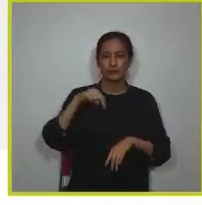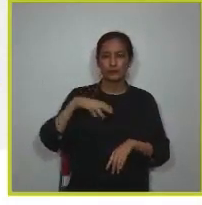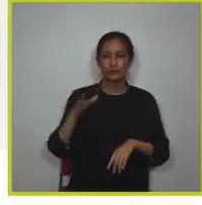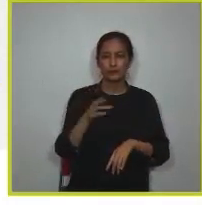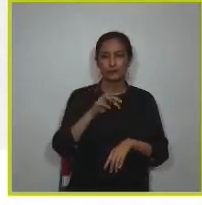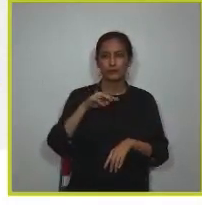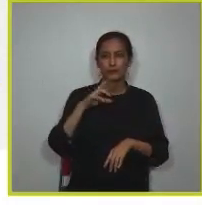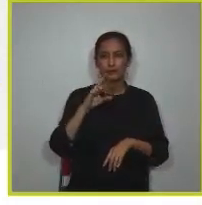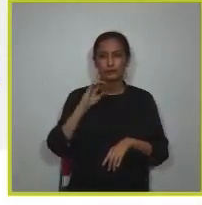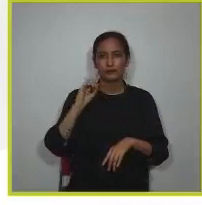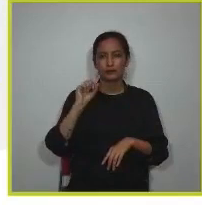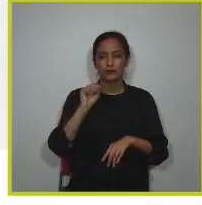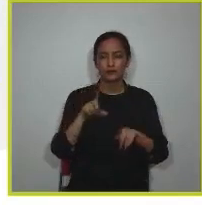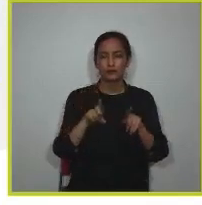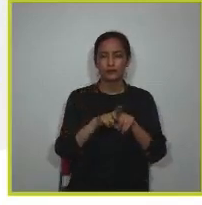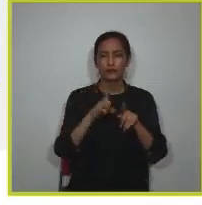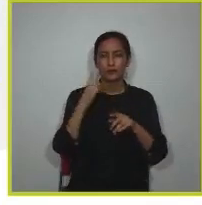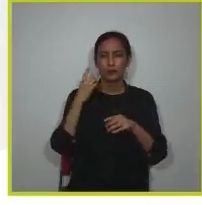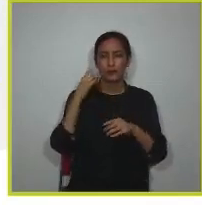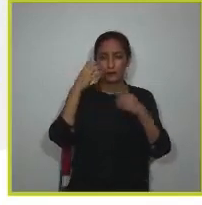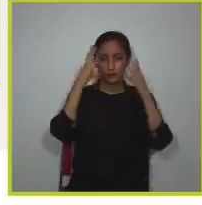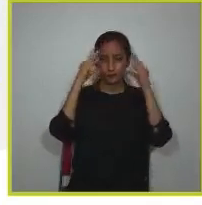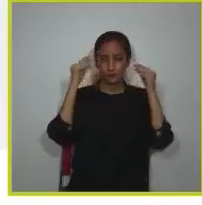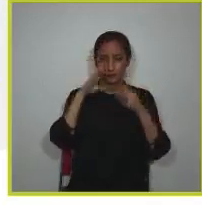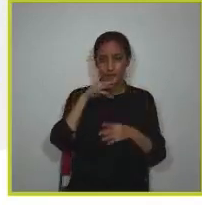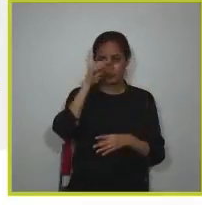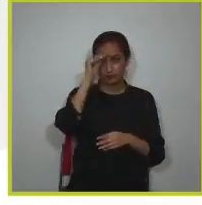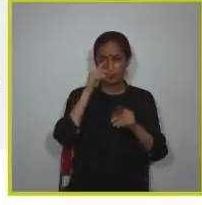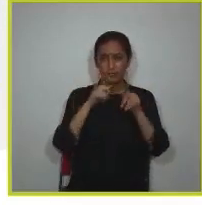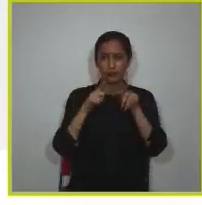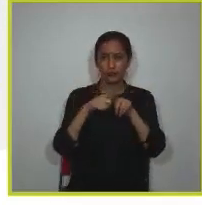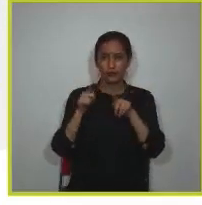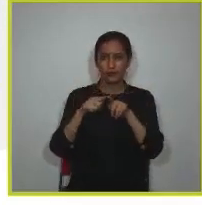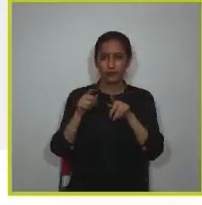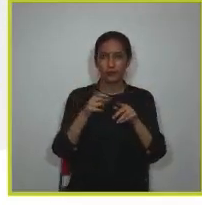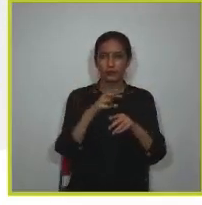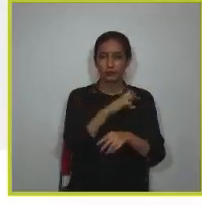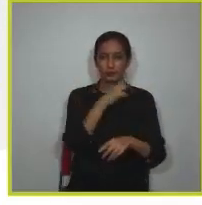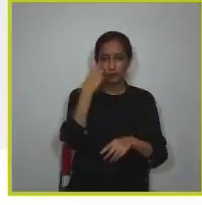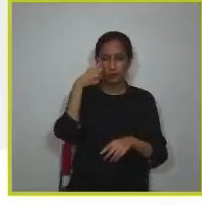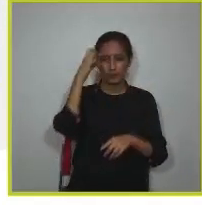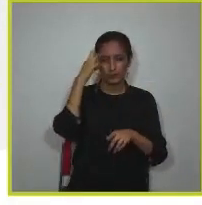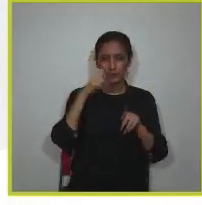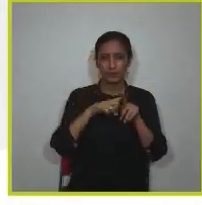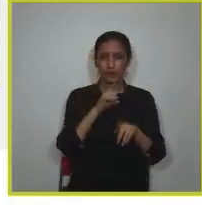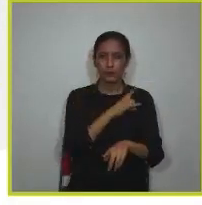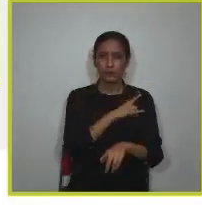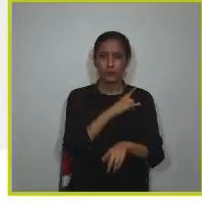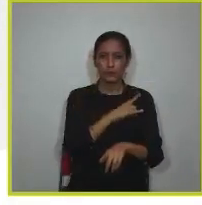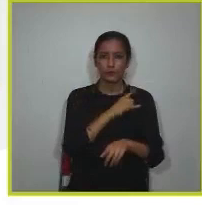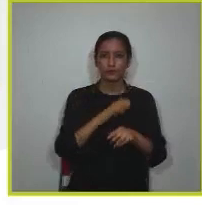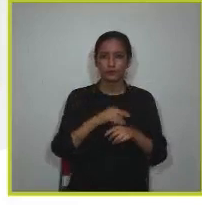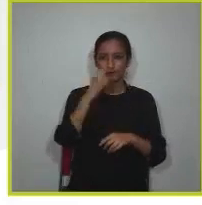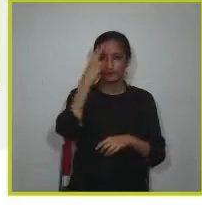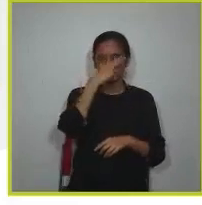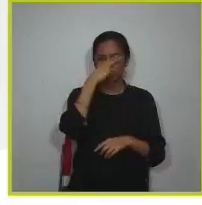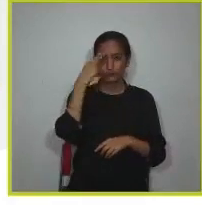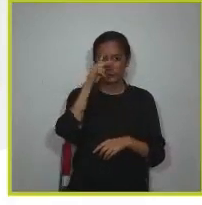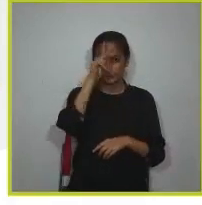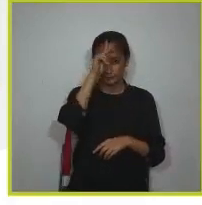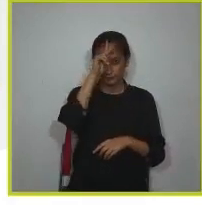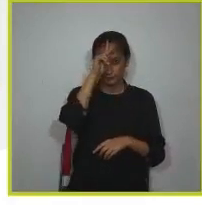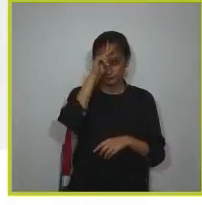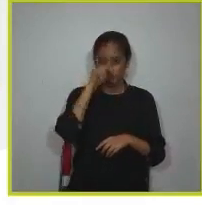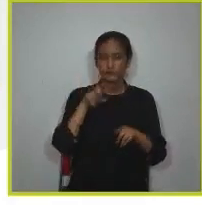segunda especialidad en formación magisterial y análisis de diseño de políticas públicas por la pontificia Universidad Católica del Perú